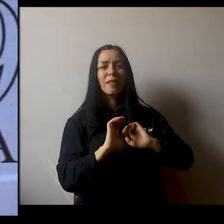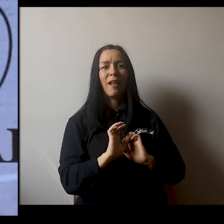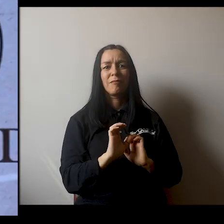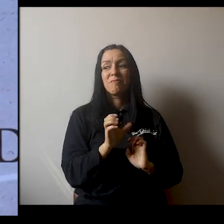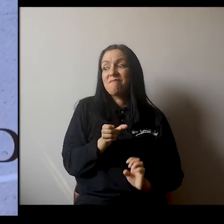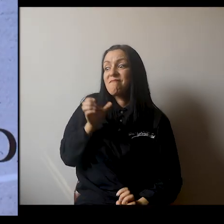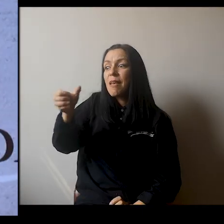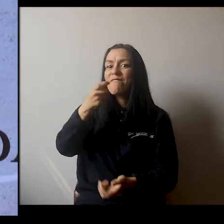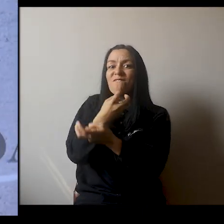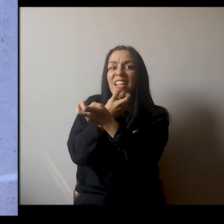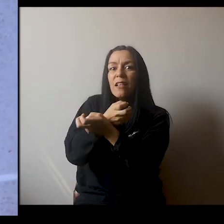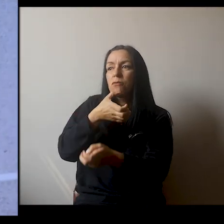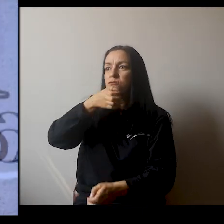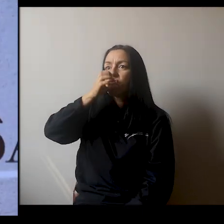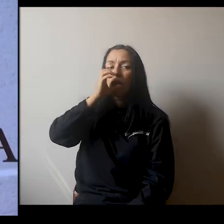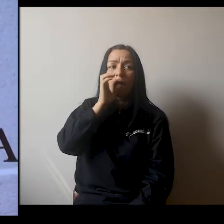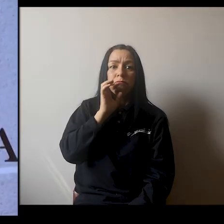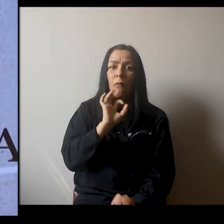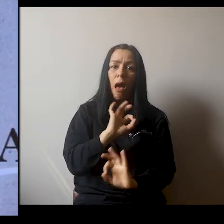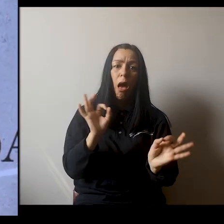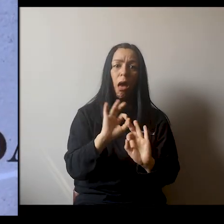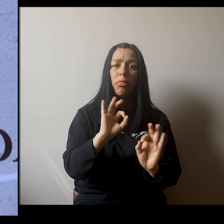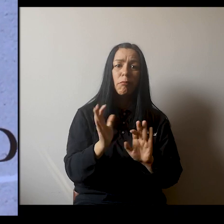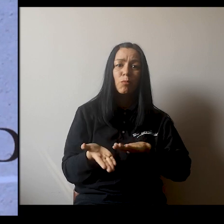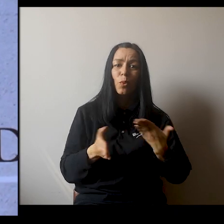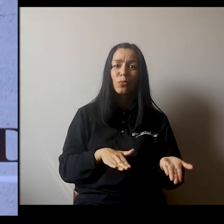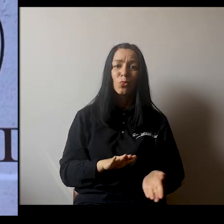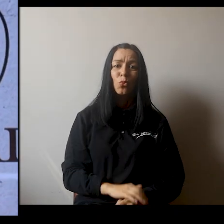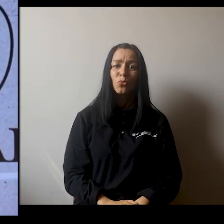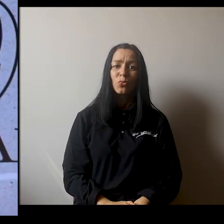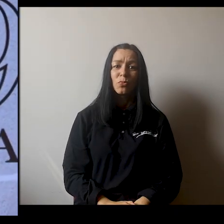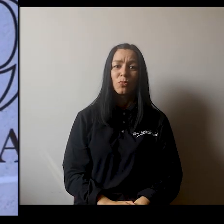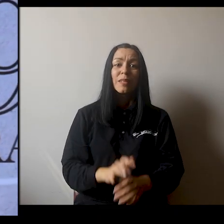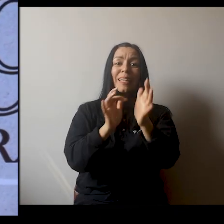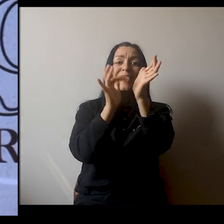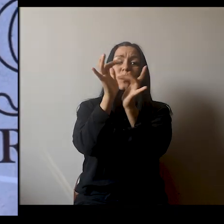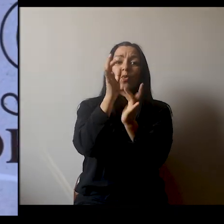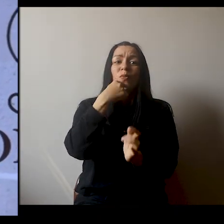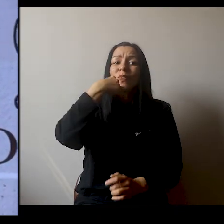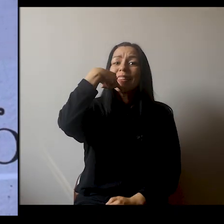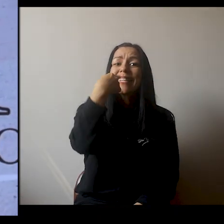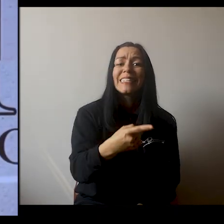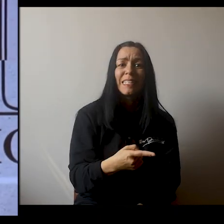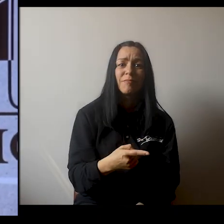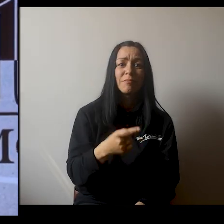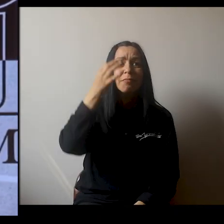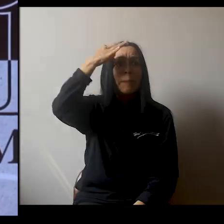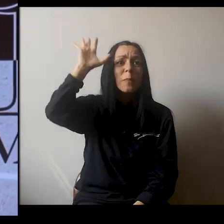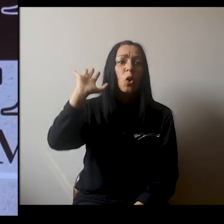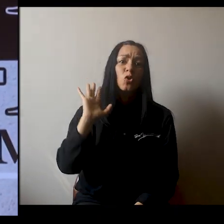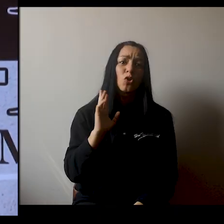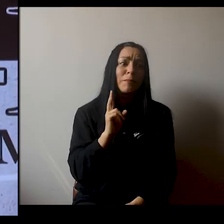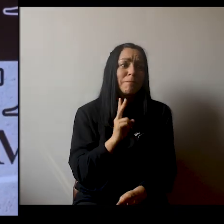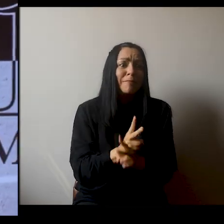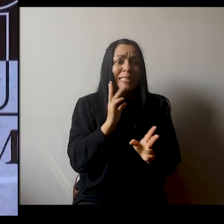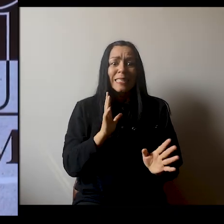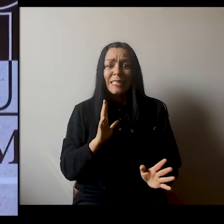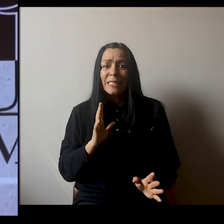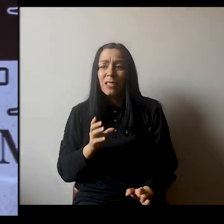matarnos con veneno o con cualquier cosa, nosotros no moriremos. Jesús está diciendo que